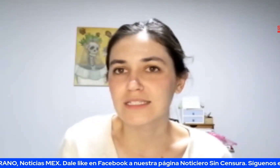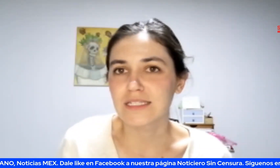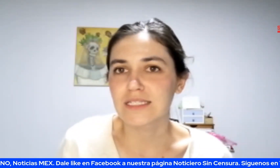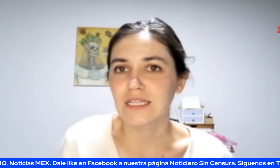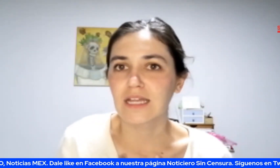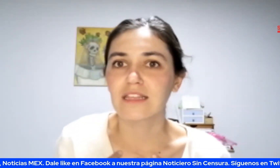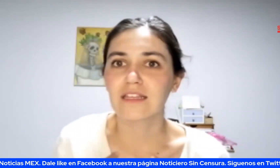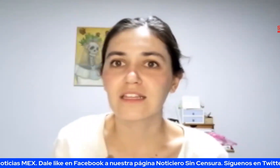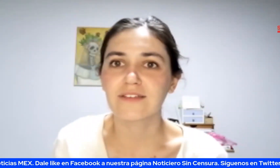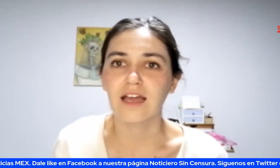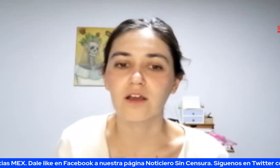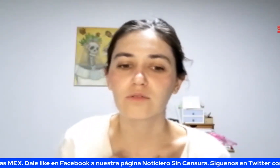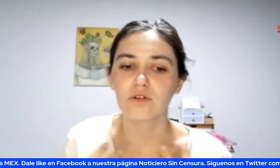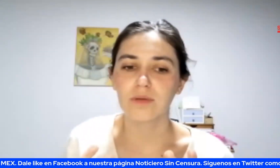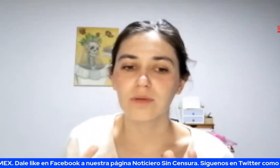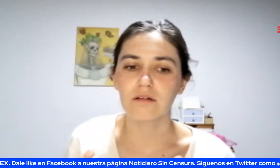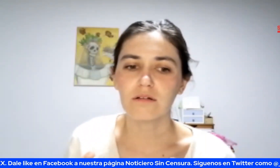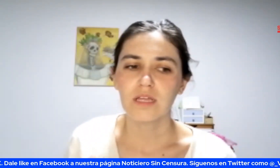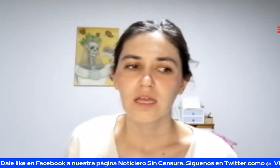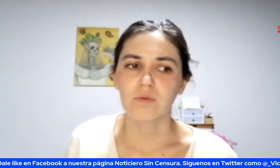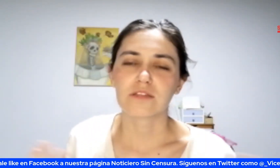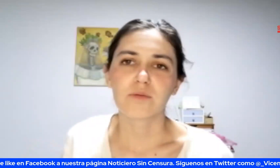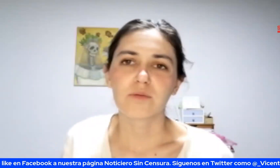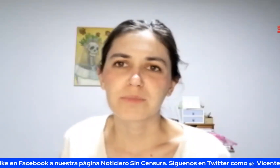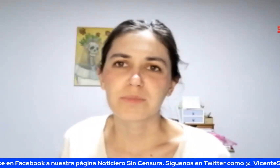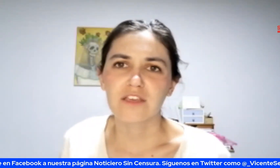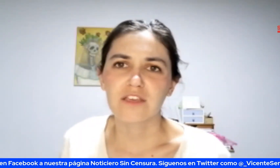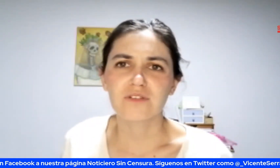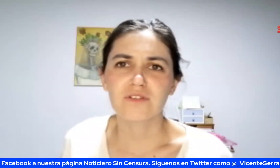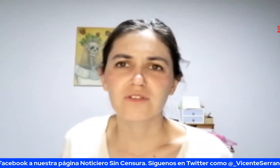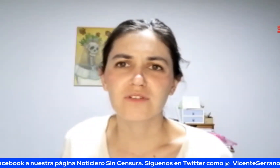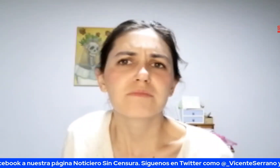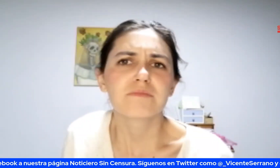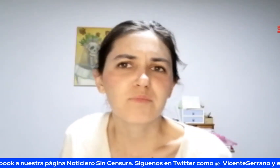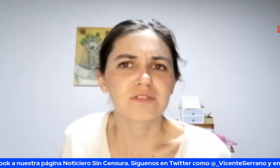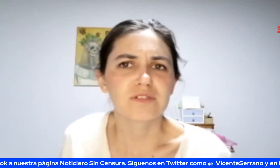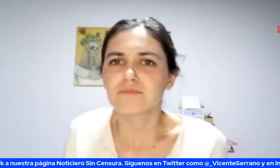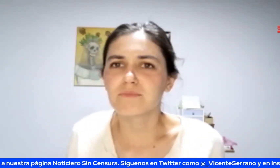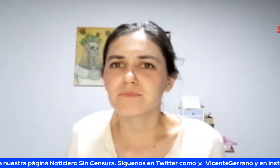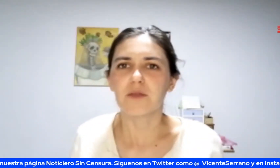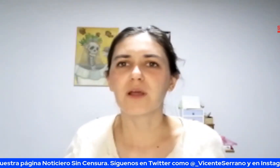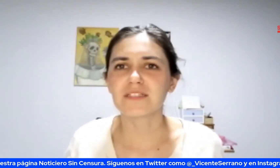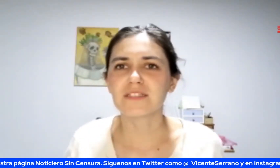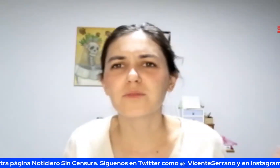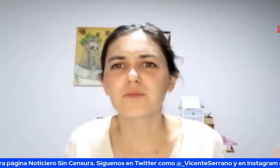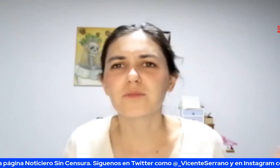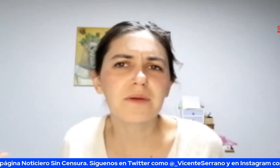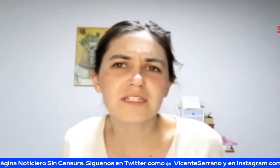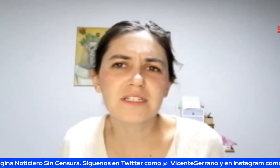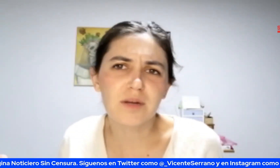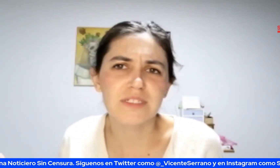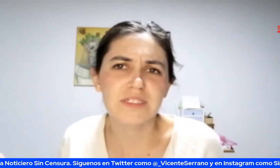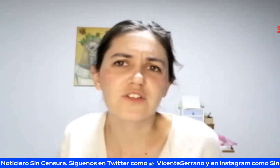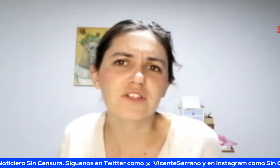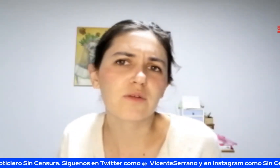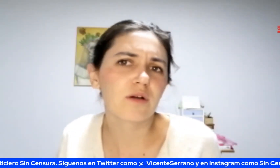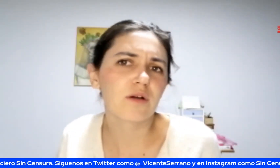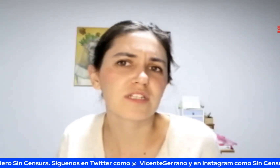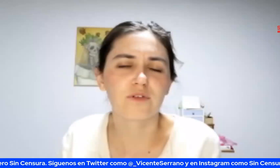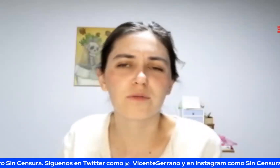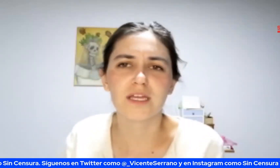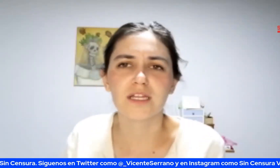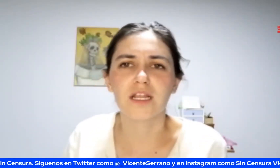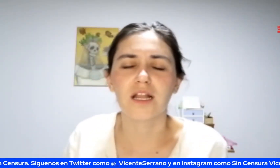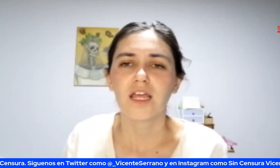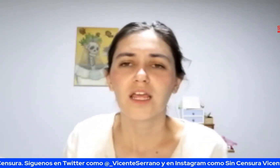la gente se sienta tan identificada con un gobierno cuando pues para ellos pues siempre habían estado representados de alguna u